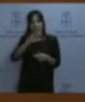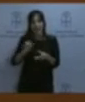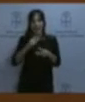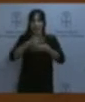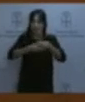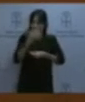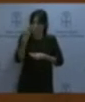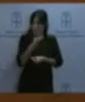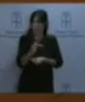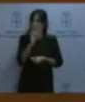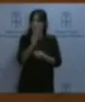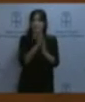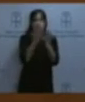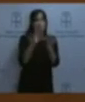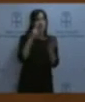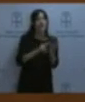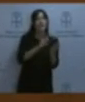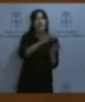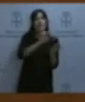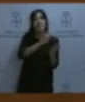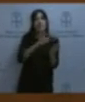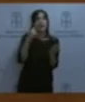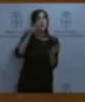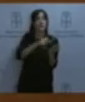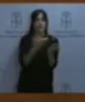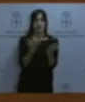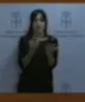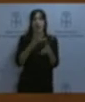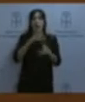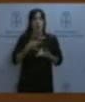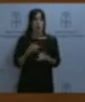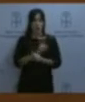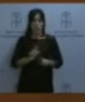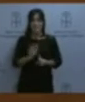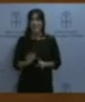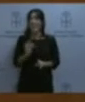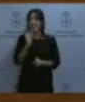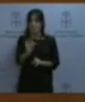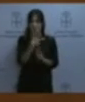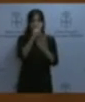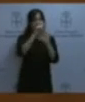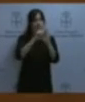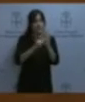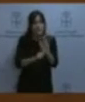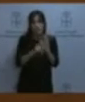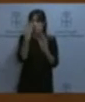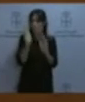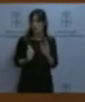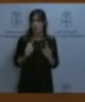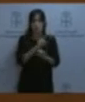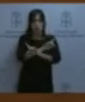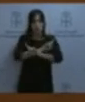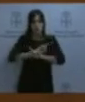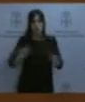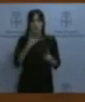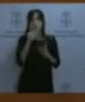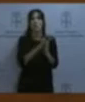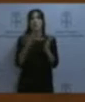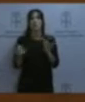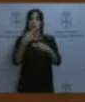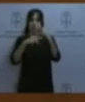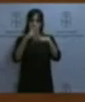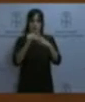lo que encontramos es una absoluta desactualización y además unos criterios que no son los mismos que se aplican a los catálogos urbanísticos,